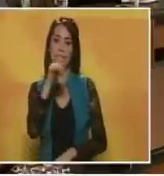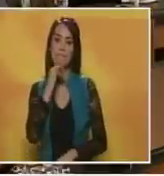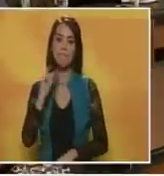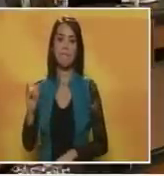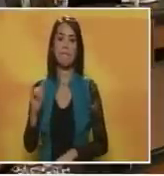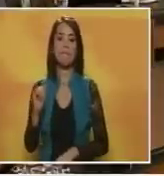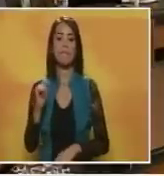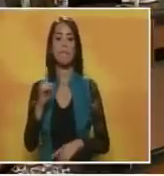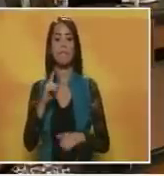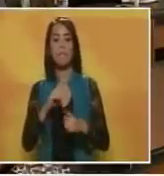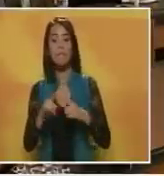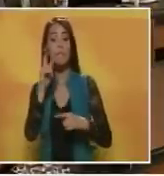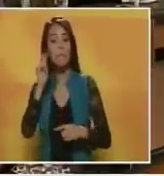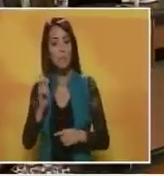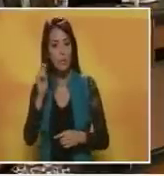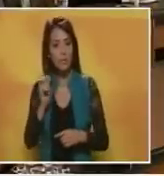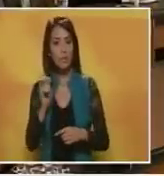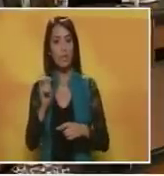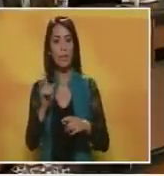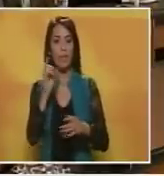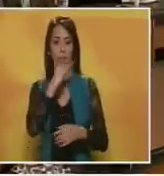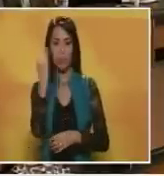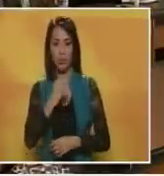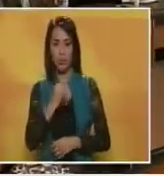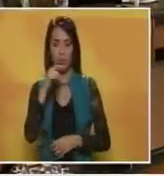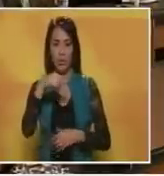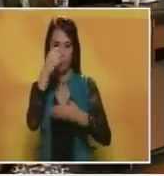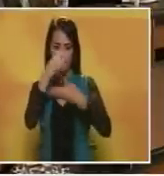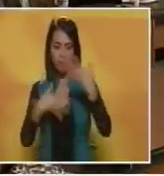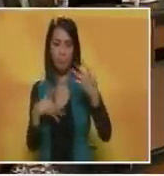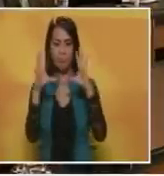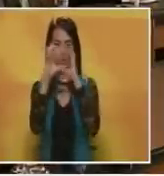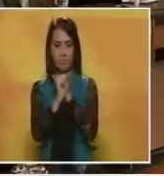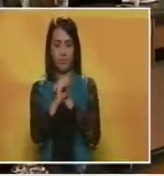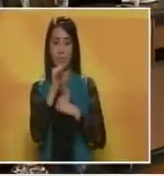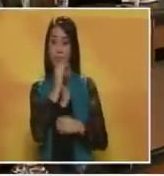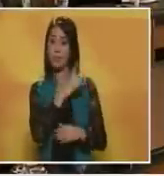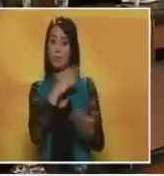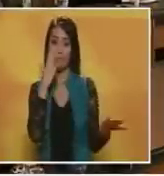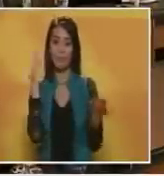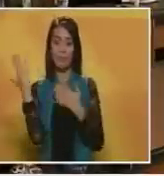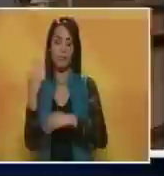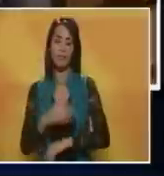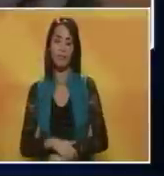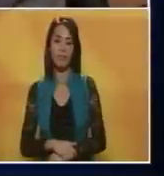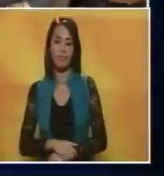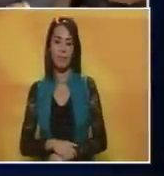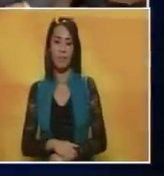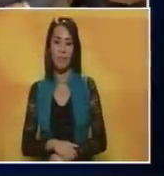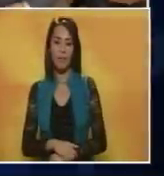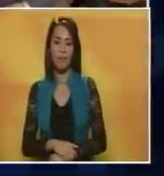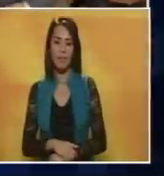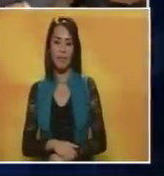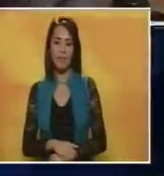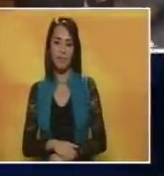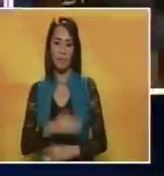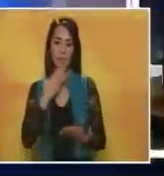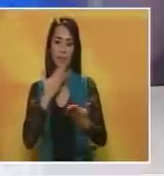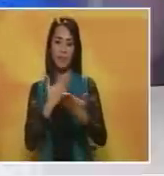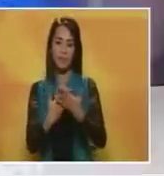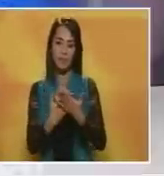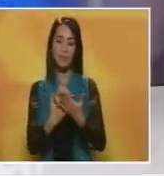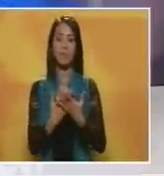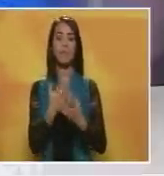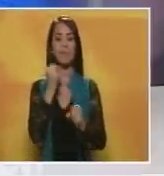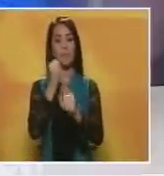recibidas por parte de parlamentarios del estado zulia serán amplias esta noche la emisión estelar de noticiero venevisión sigan con más de nuestra misión brilla graciasángel